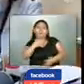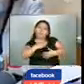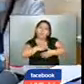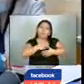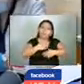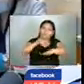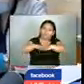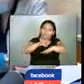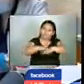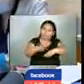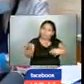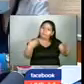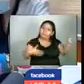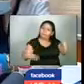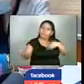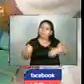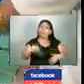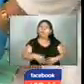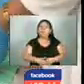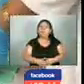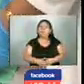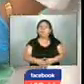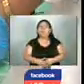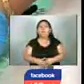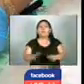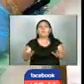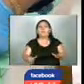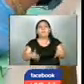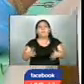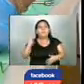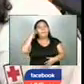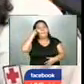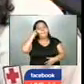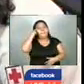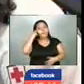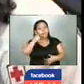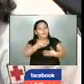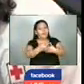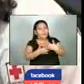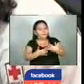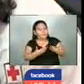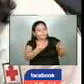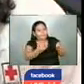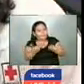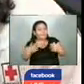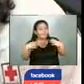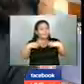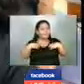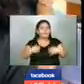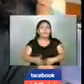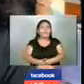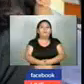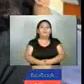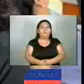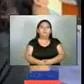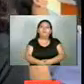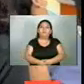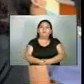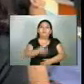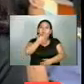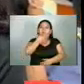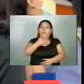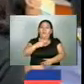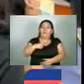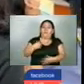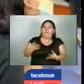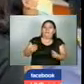un llamado a la población para unirse a estas jornadas, ya que consideran que con esto contribuyen a salvar más vidas. Pues la verdad al